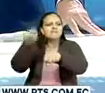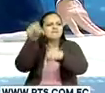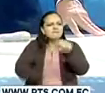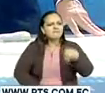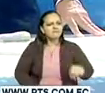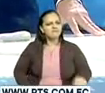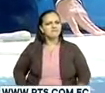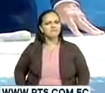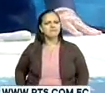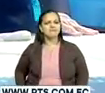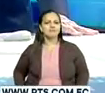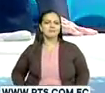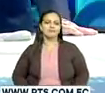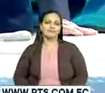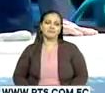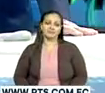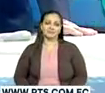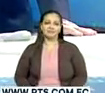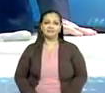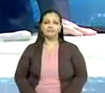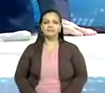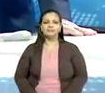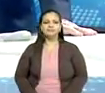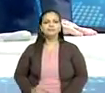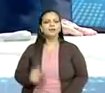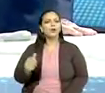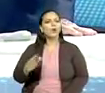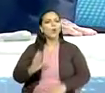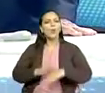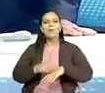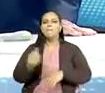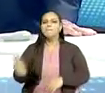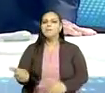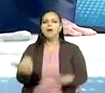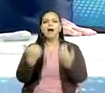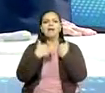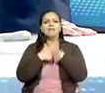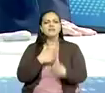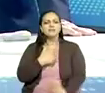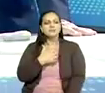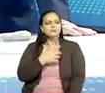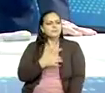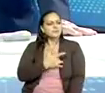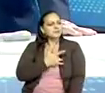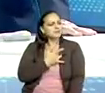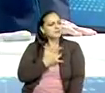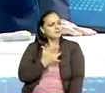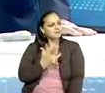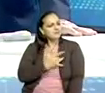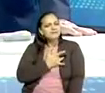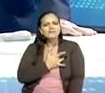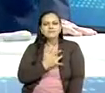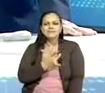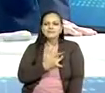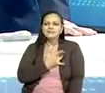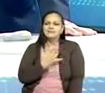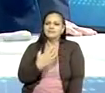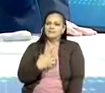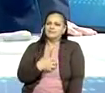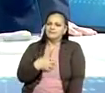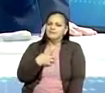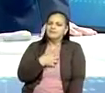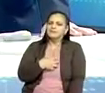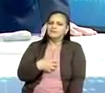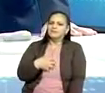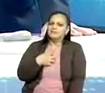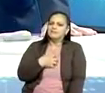rienda suelta a su resentimiento, a su molestia, a su coraje, a estar en